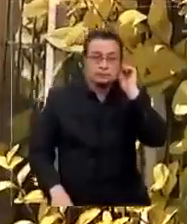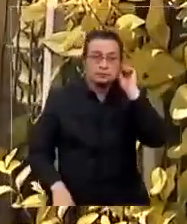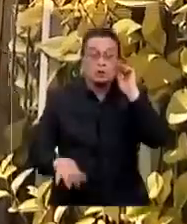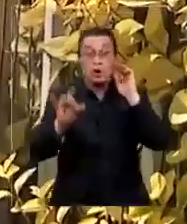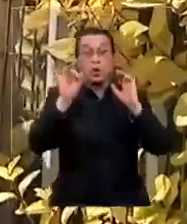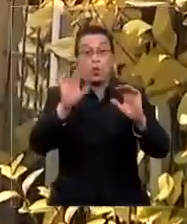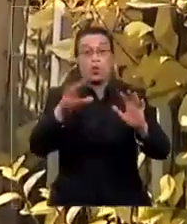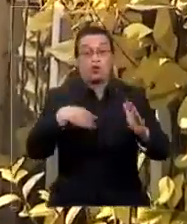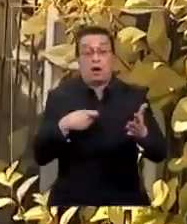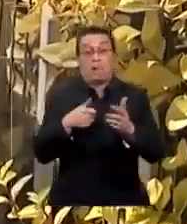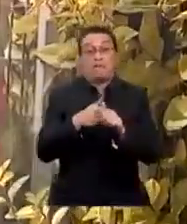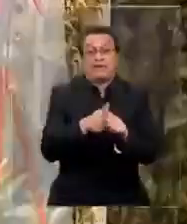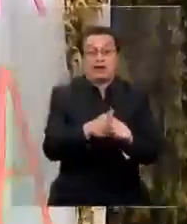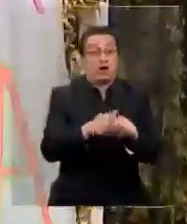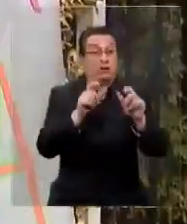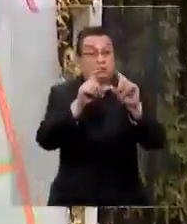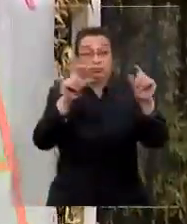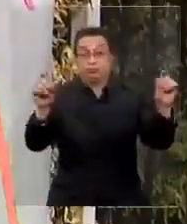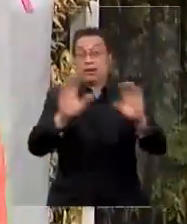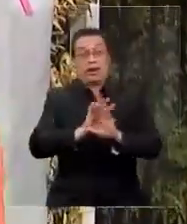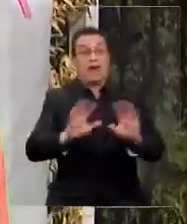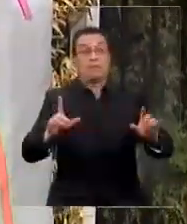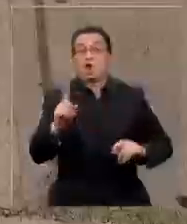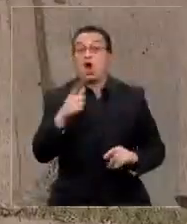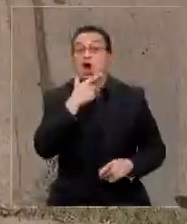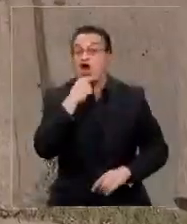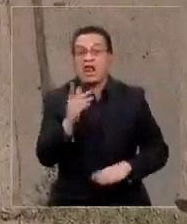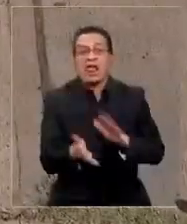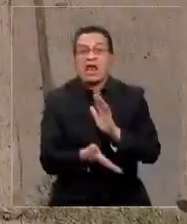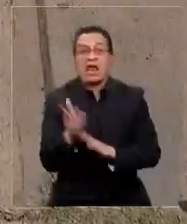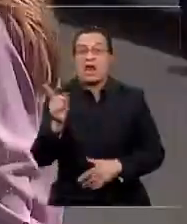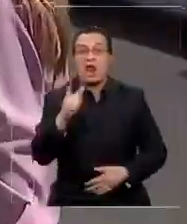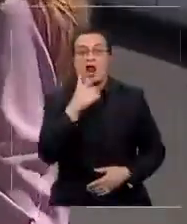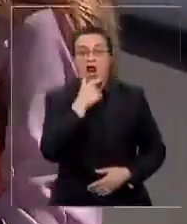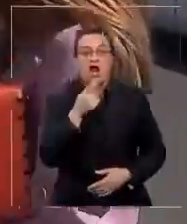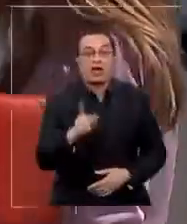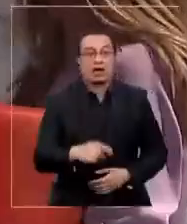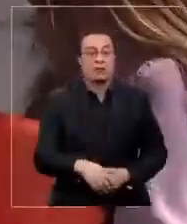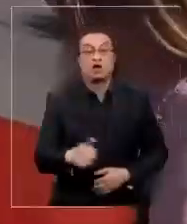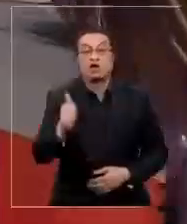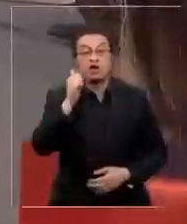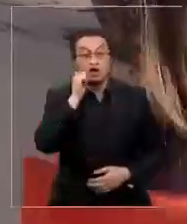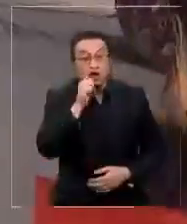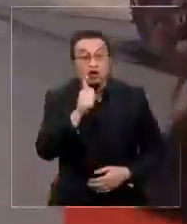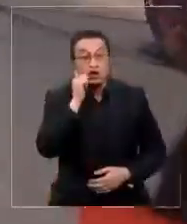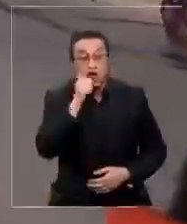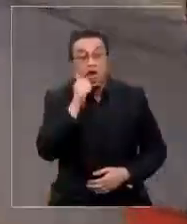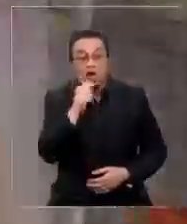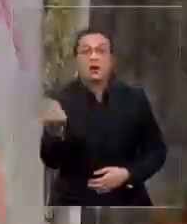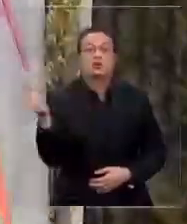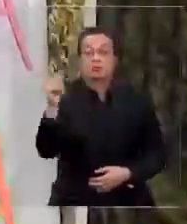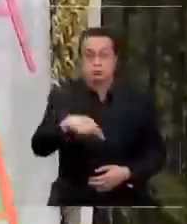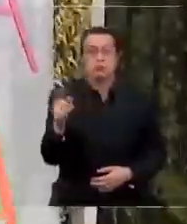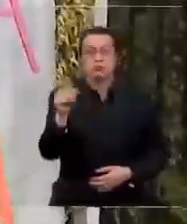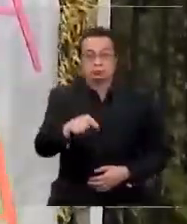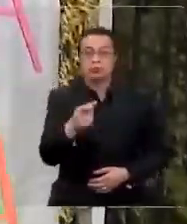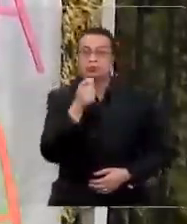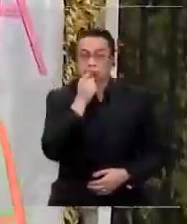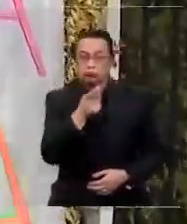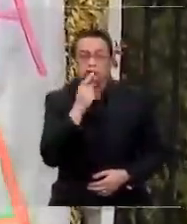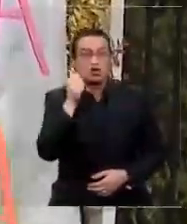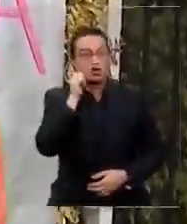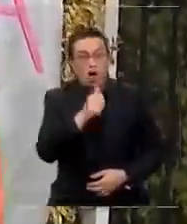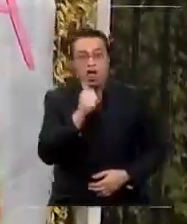la presión que puedo hacer es para porque no quiere salir todos los días lo estoy haciendo